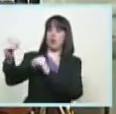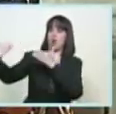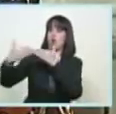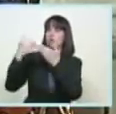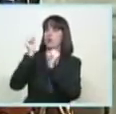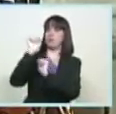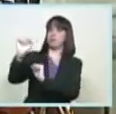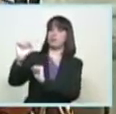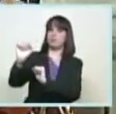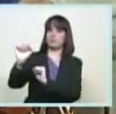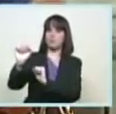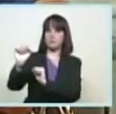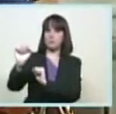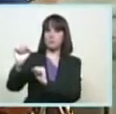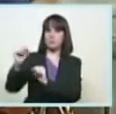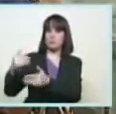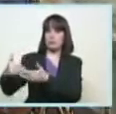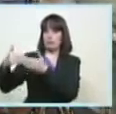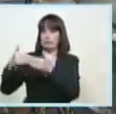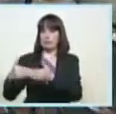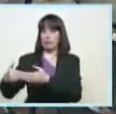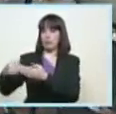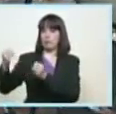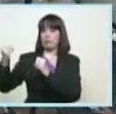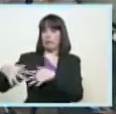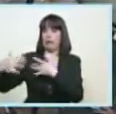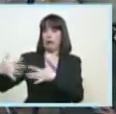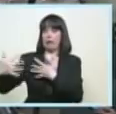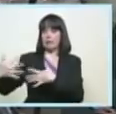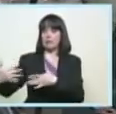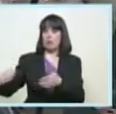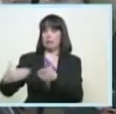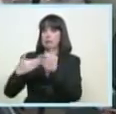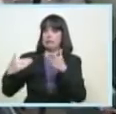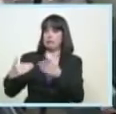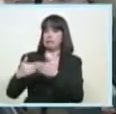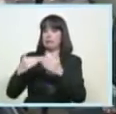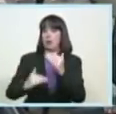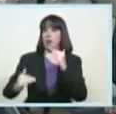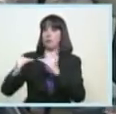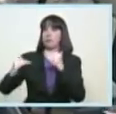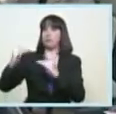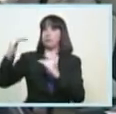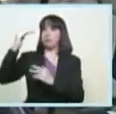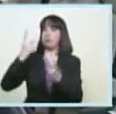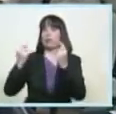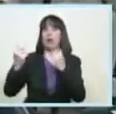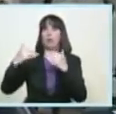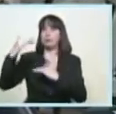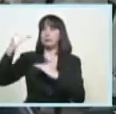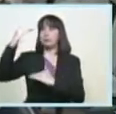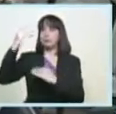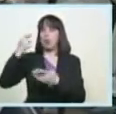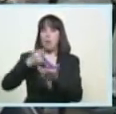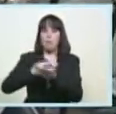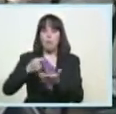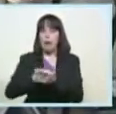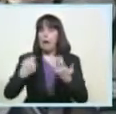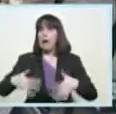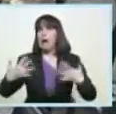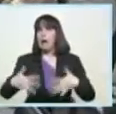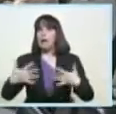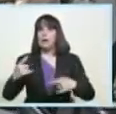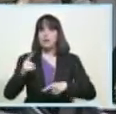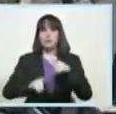criminal de la inflación inducida por los factores de la guerra económica una inflación criminal